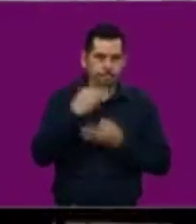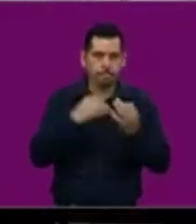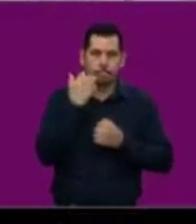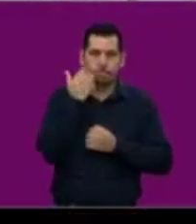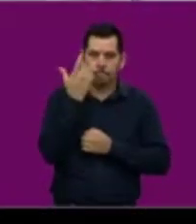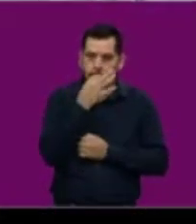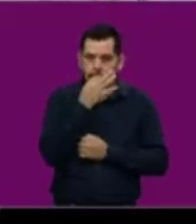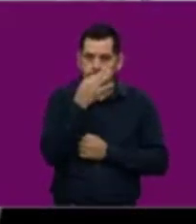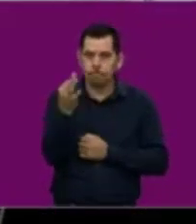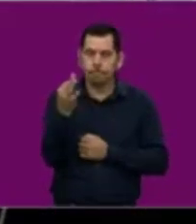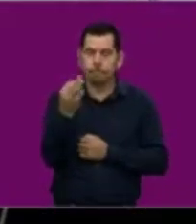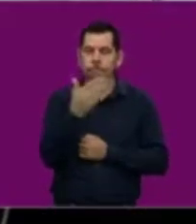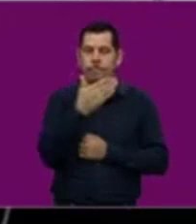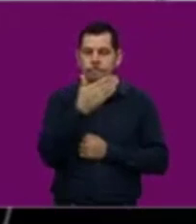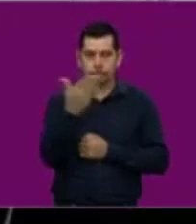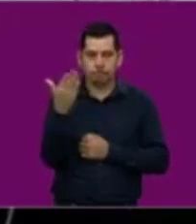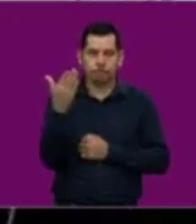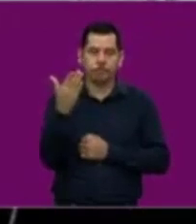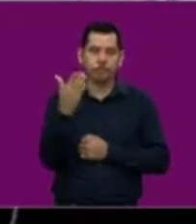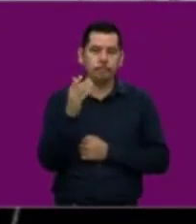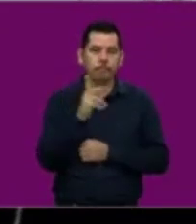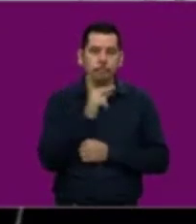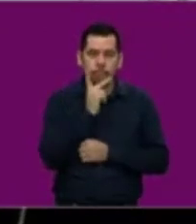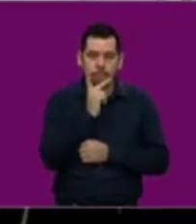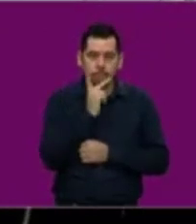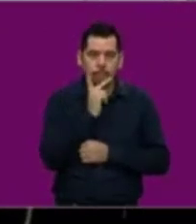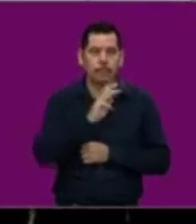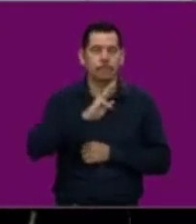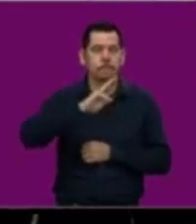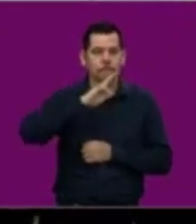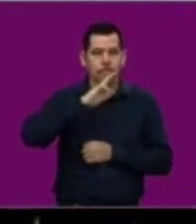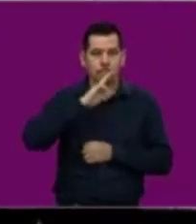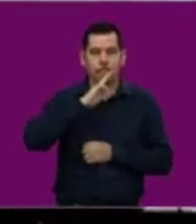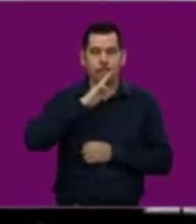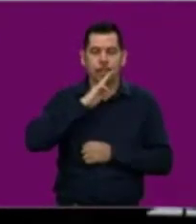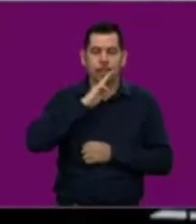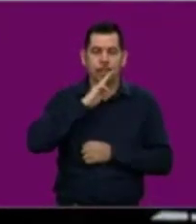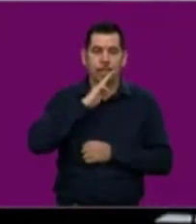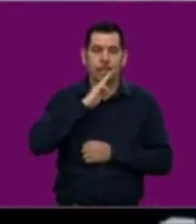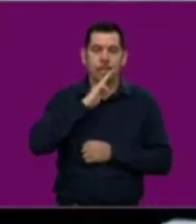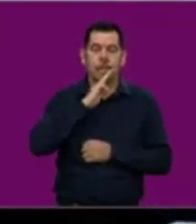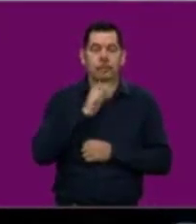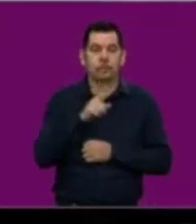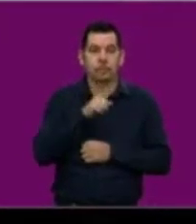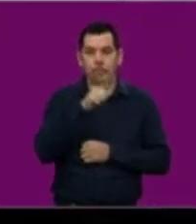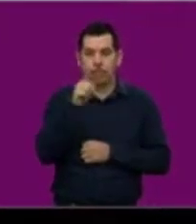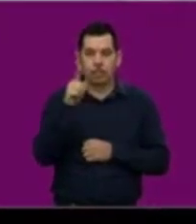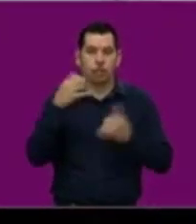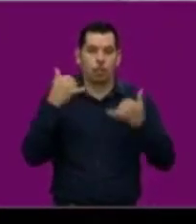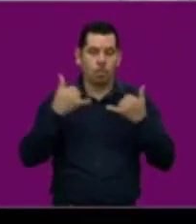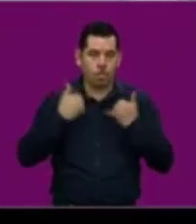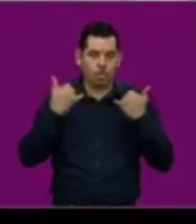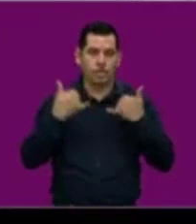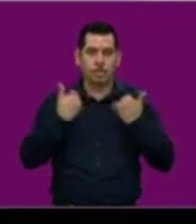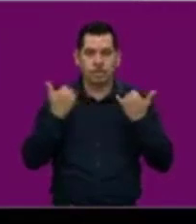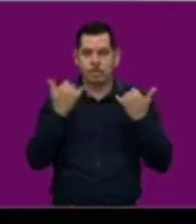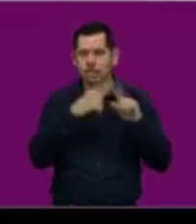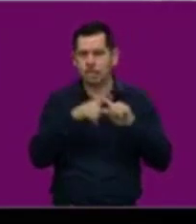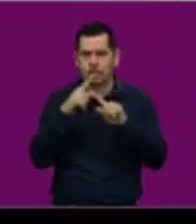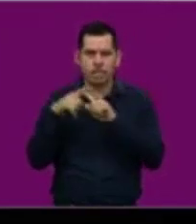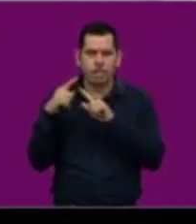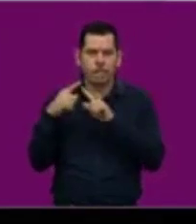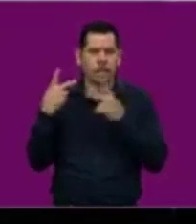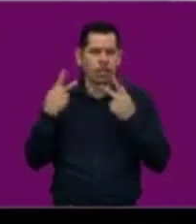señores y señoras madres y padres de familia a los jóvenes a la